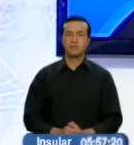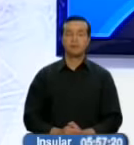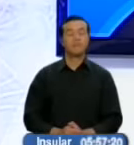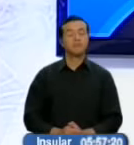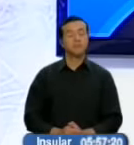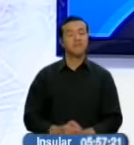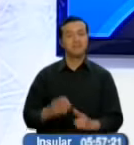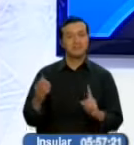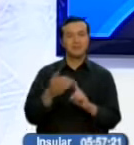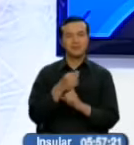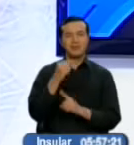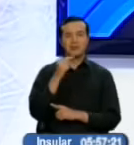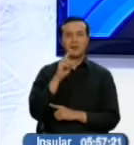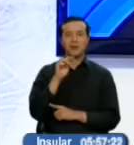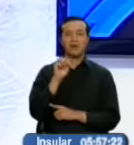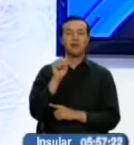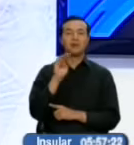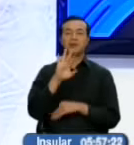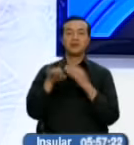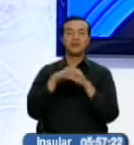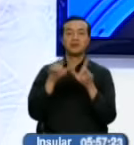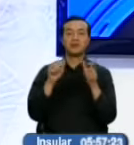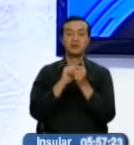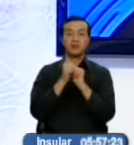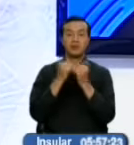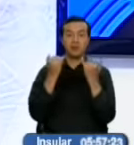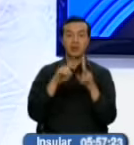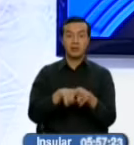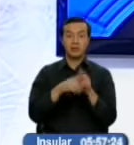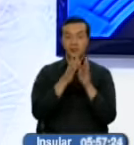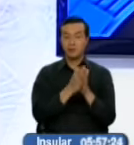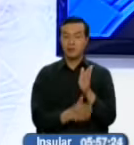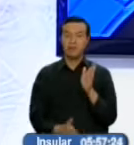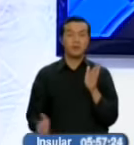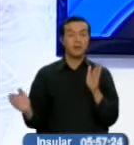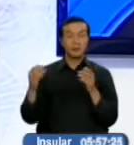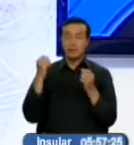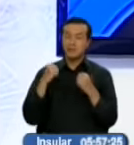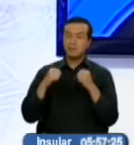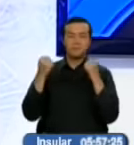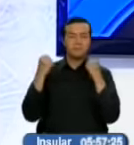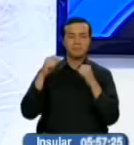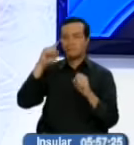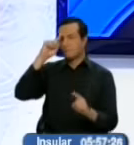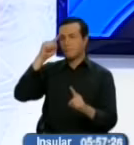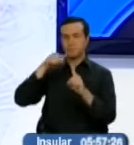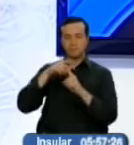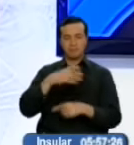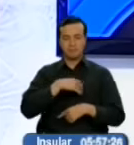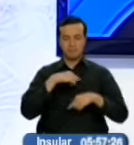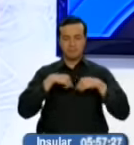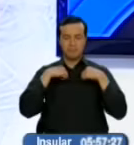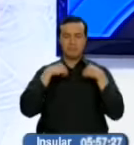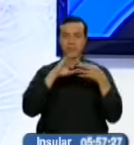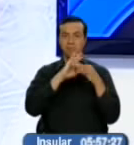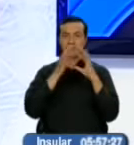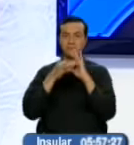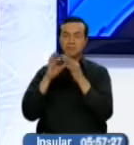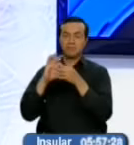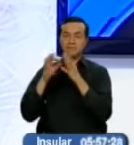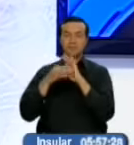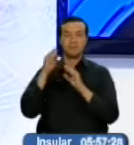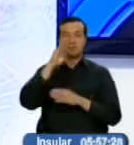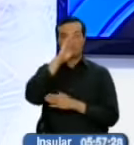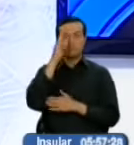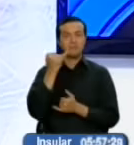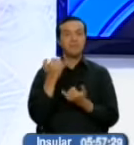Éxitos para Guamá y para todos los deportistas ecuatorianos que inician desde hoy esta dura lucha por alcanzar una medalla en los Juegos Olímpicos de Río de Janeiro.